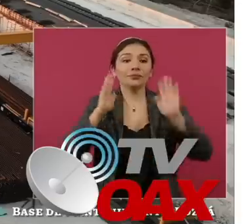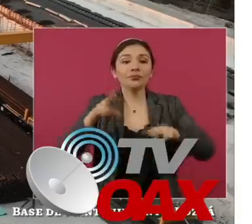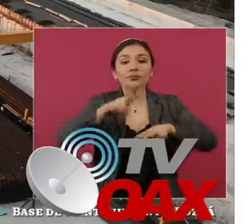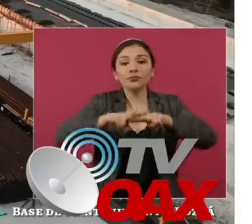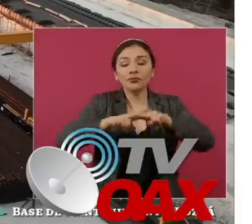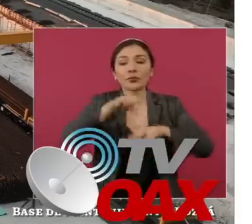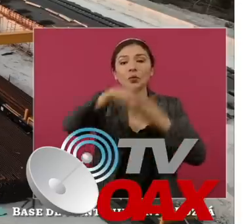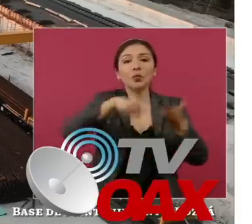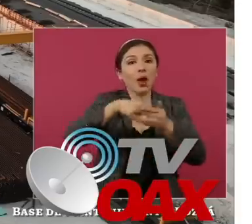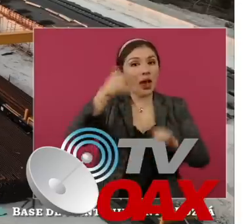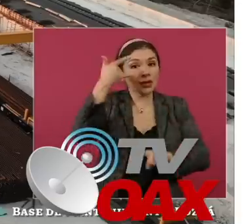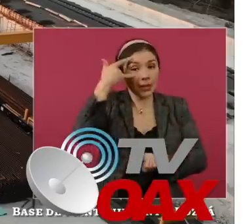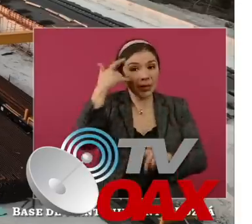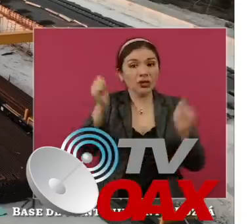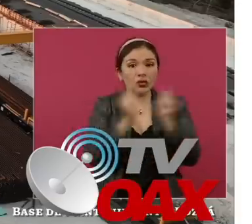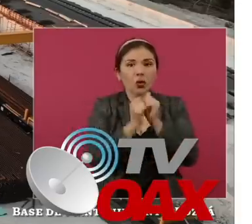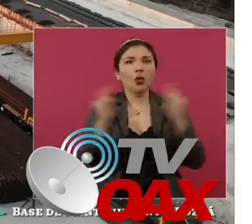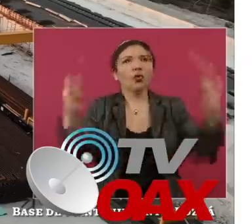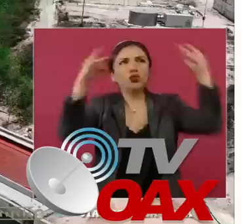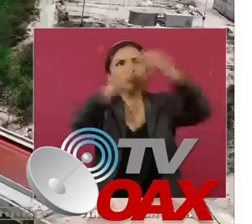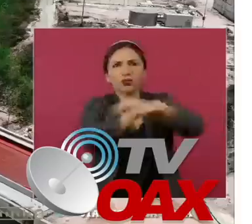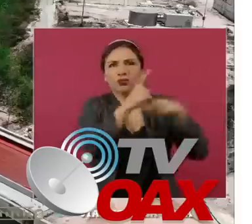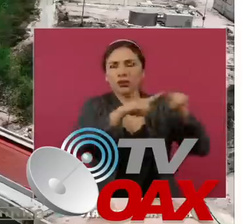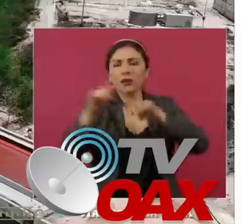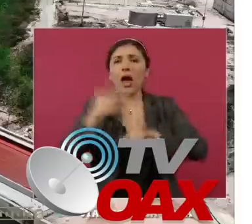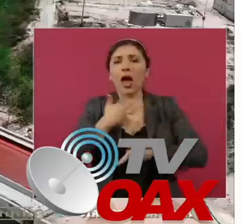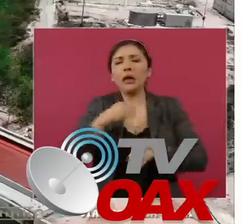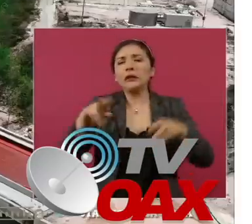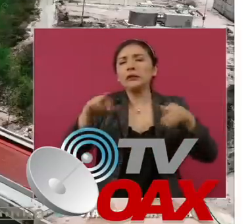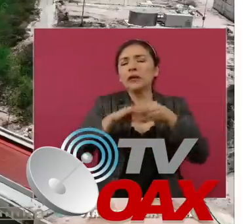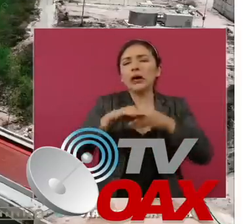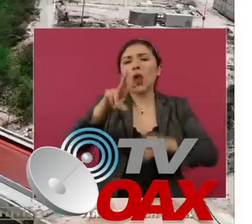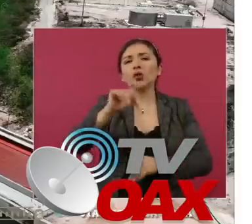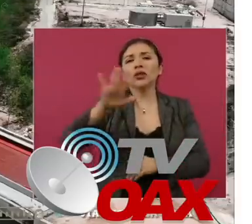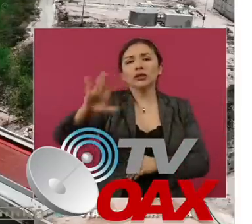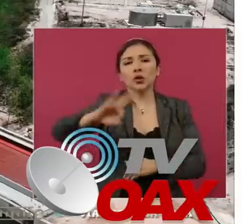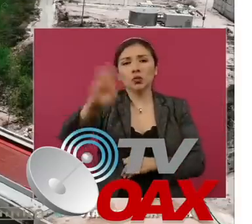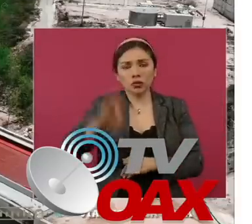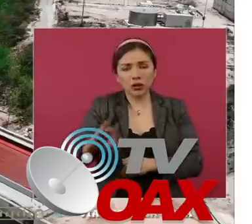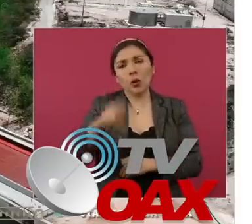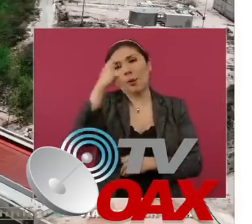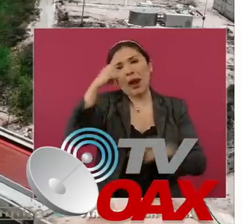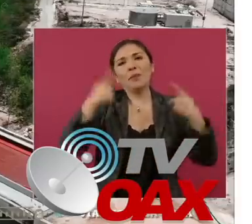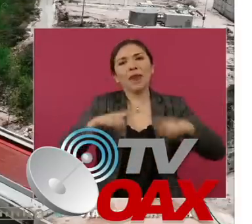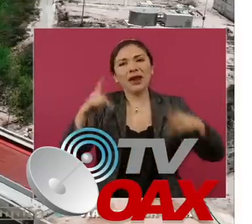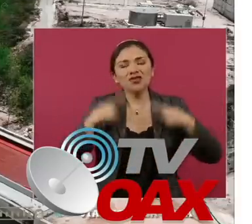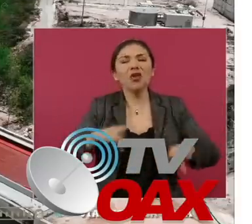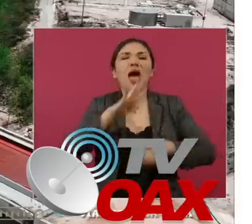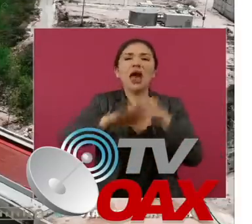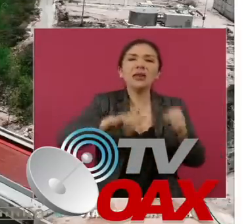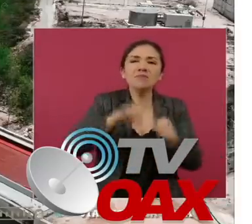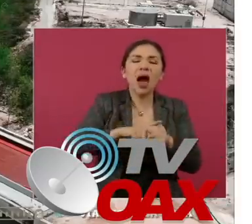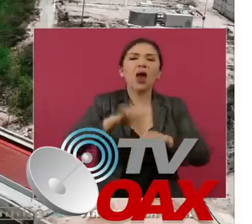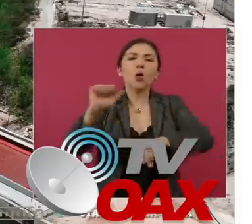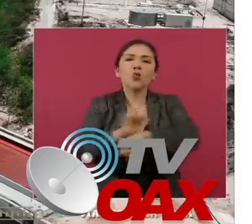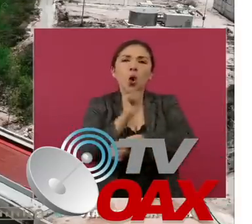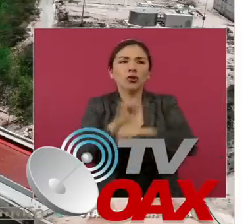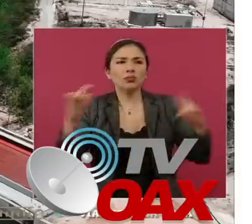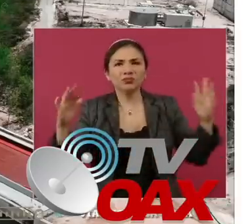ferroviario Campeche, donde los viaductos van al 85% y los pasos vehiculares, peatonales y de faunas están